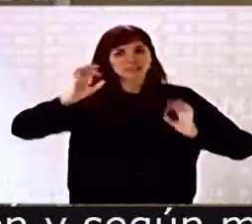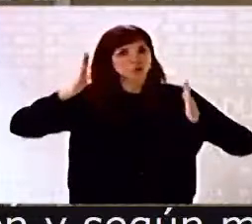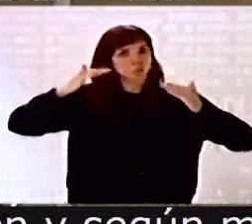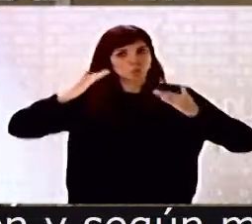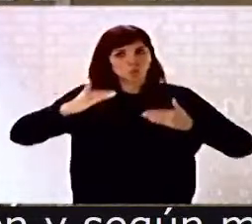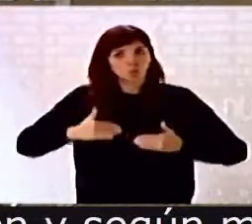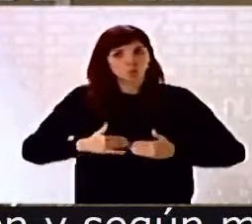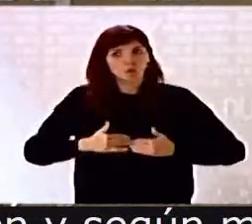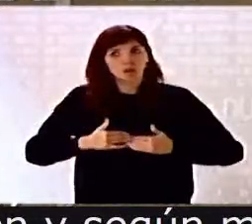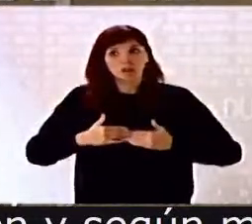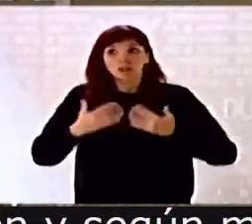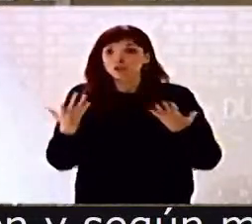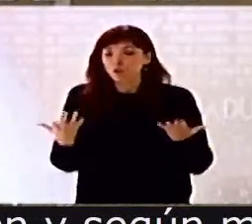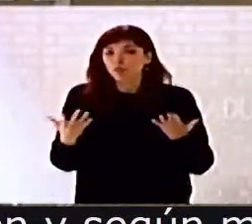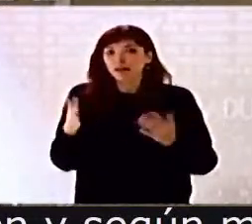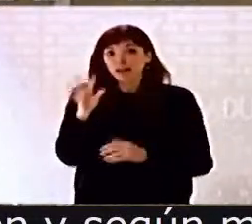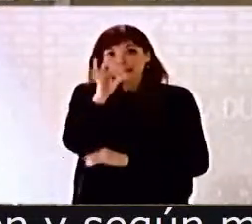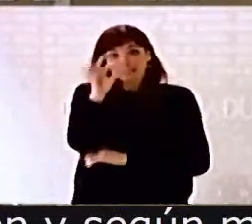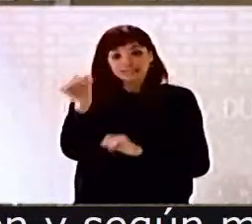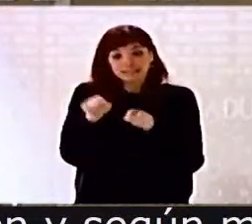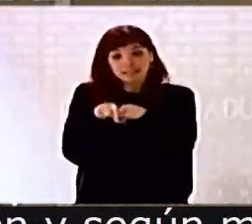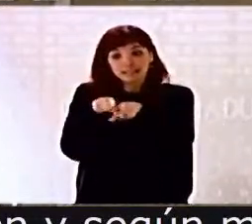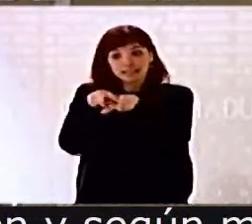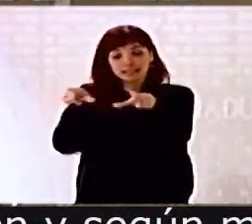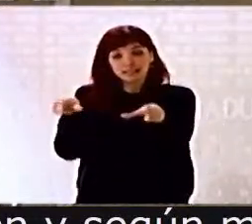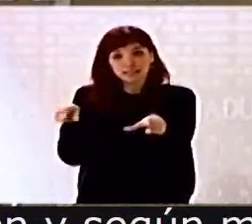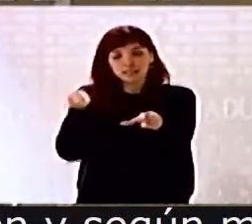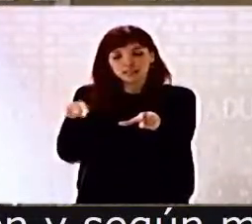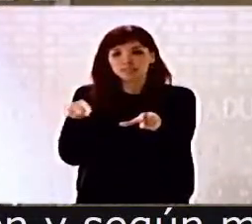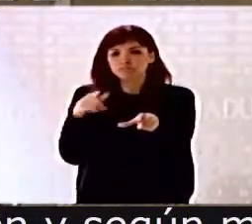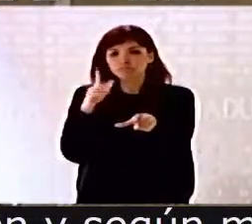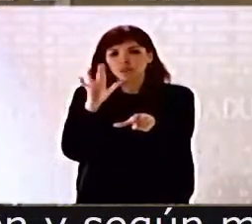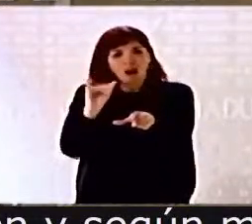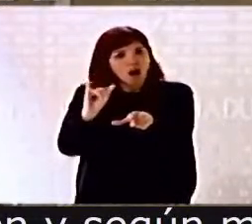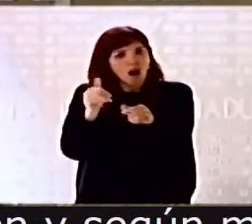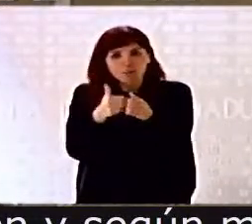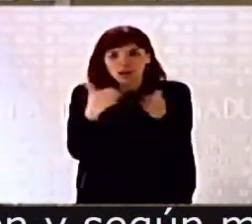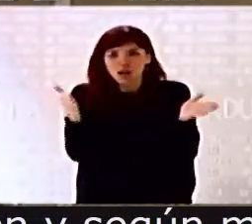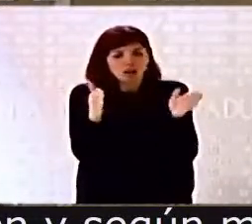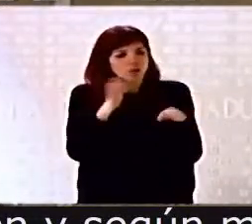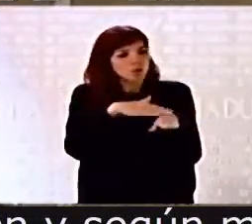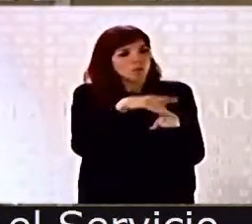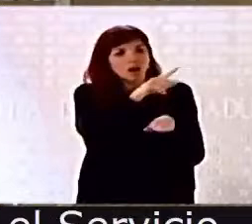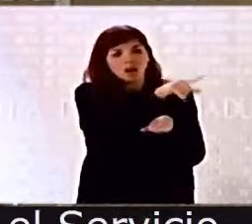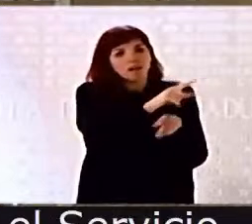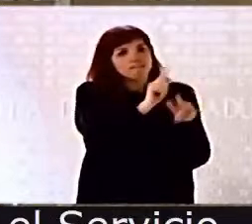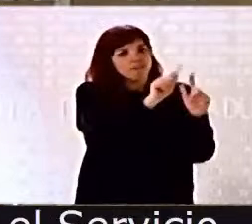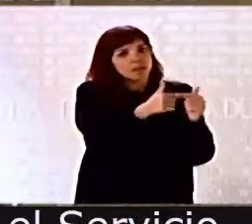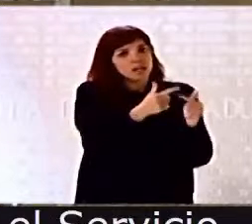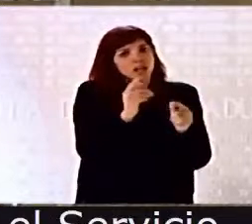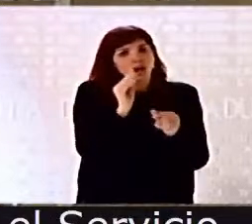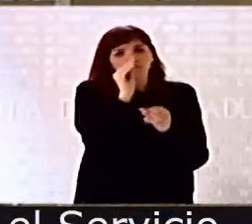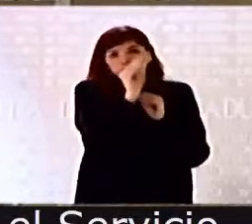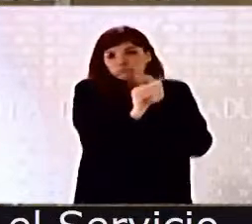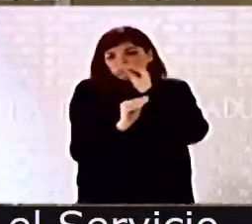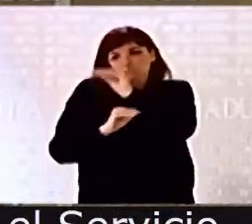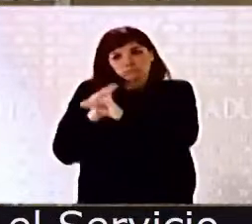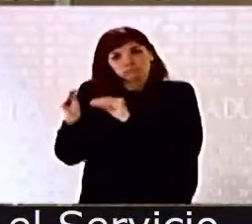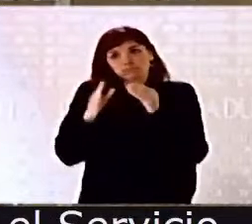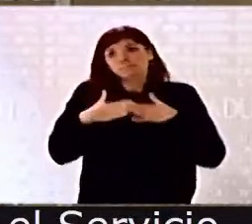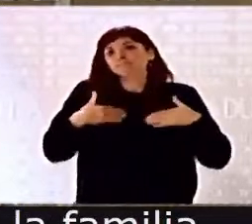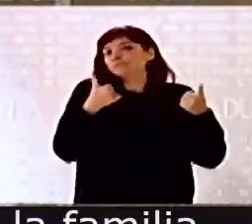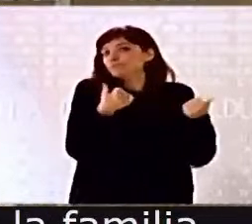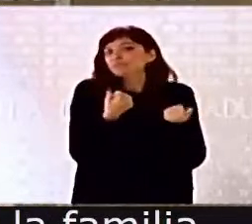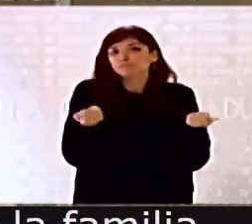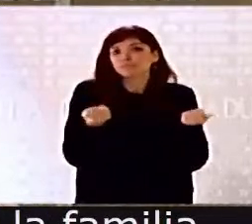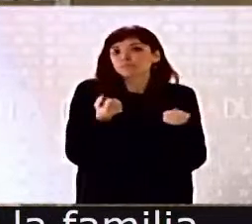cual el Servicio Extremeño de Salud se pone a disposición de la familia para ofrecerle toda la información que estimen